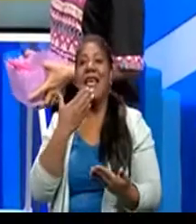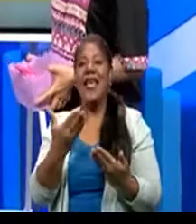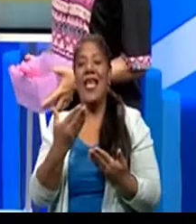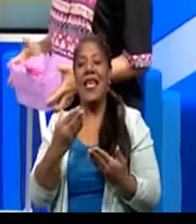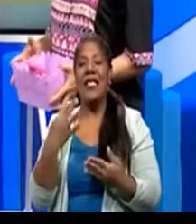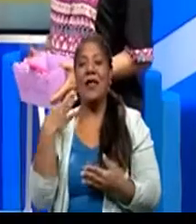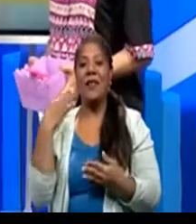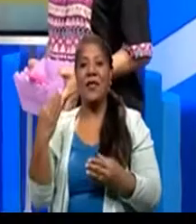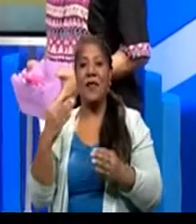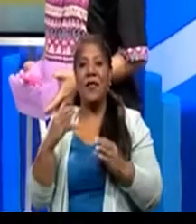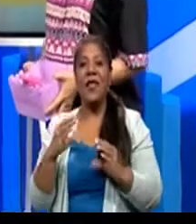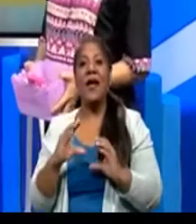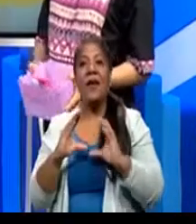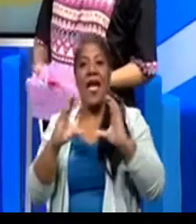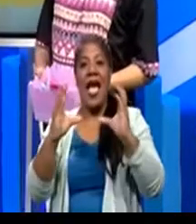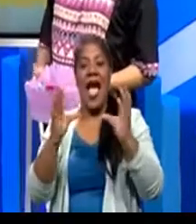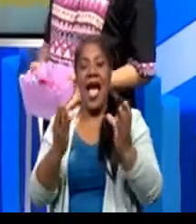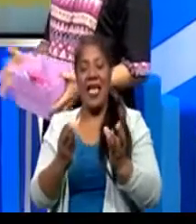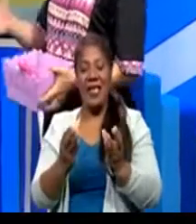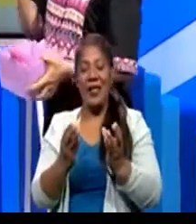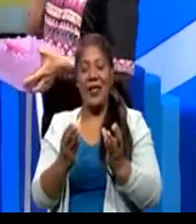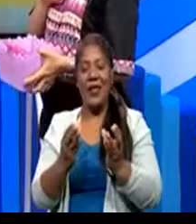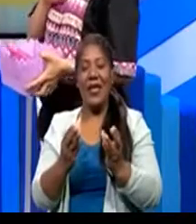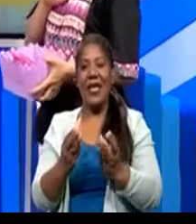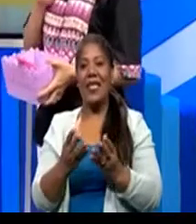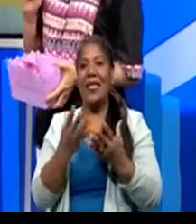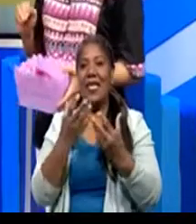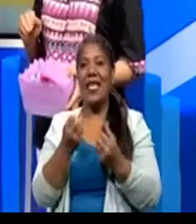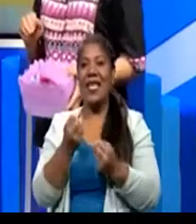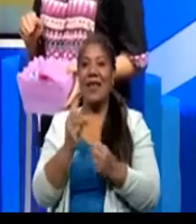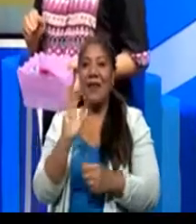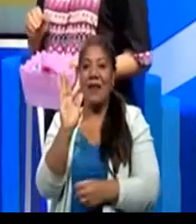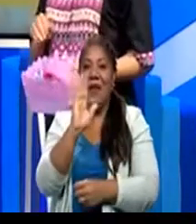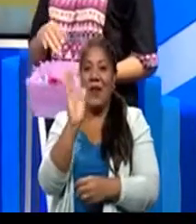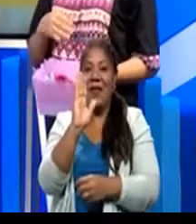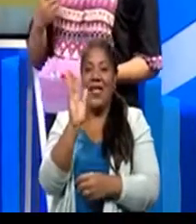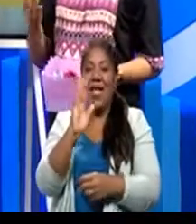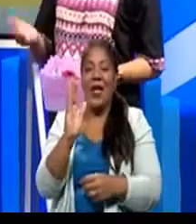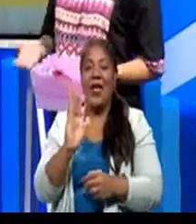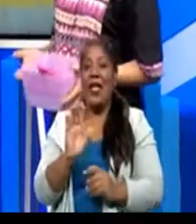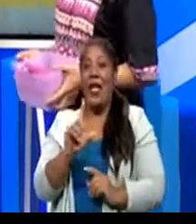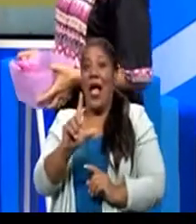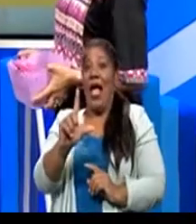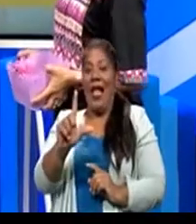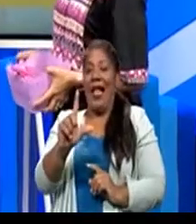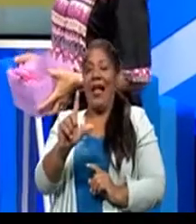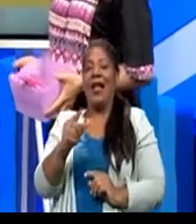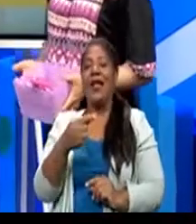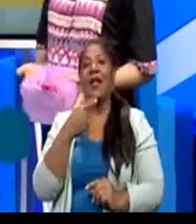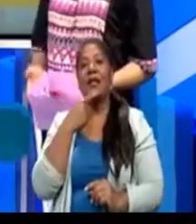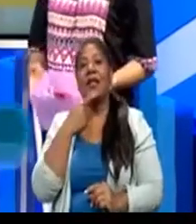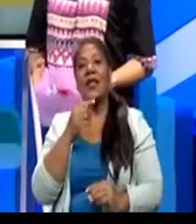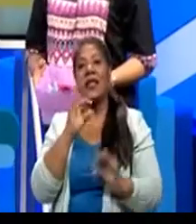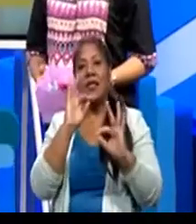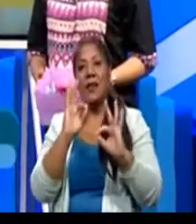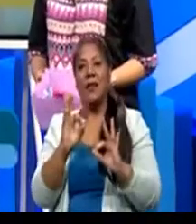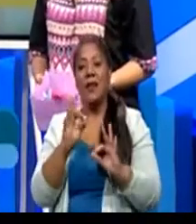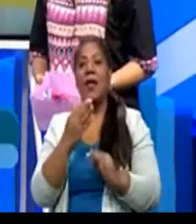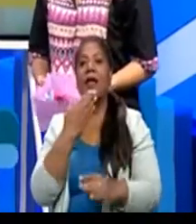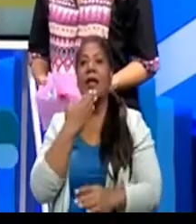su clase. De lejito, Nini, nos damos abracito, ¿verdad? ¿Cómo estás? Bueno, bien, gracias a Dios.